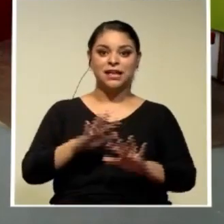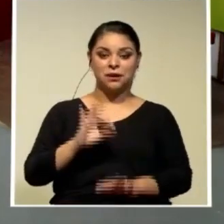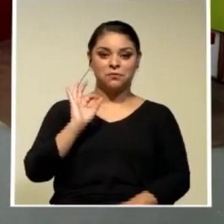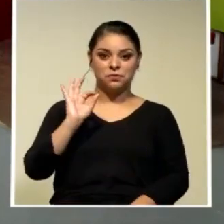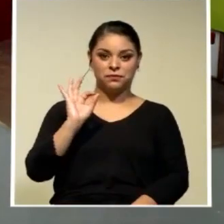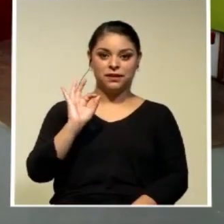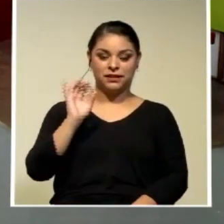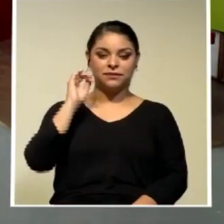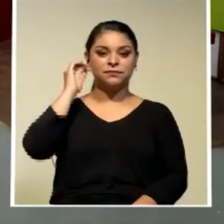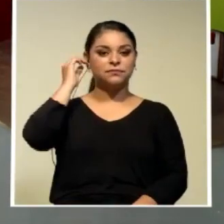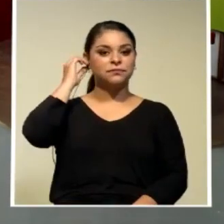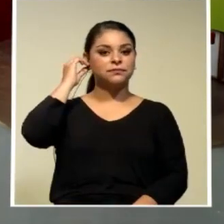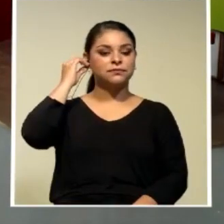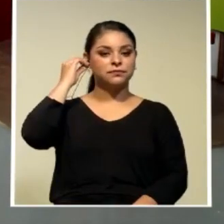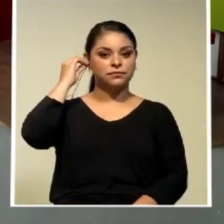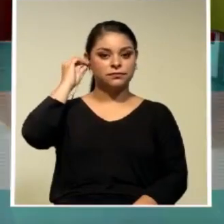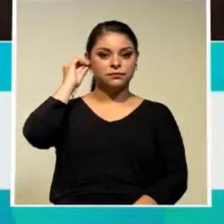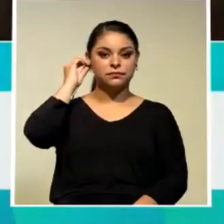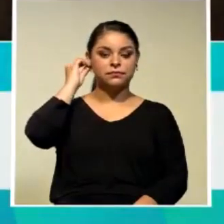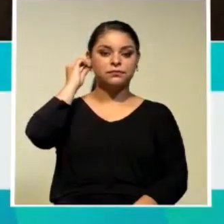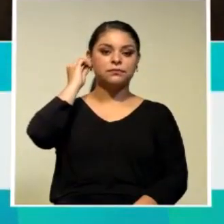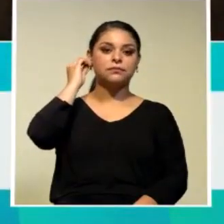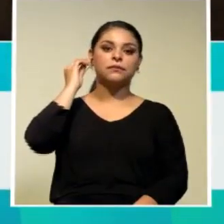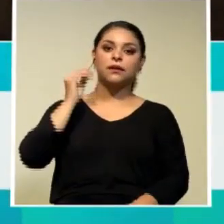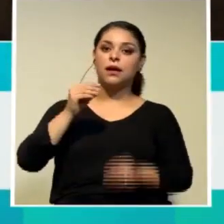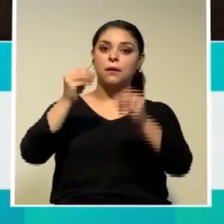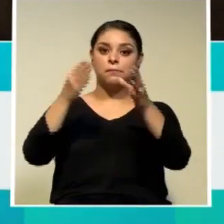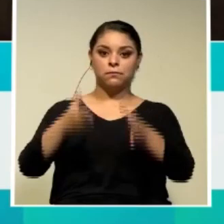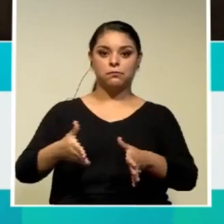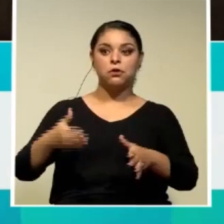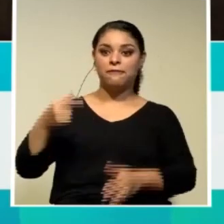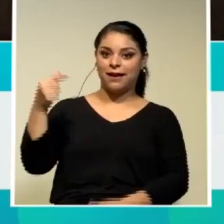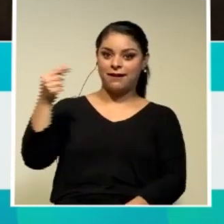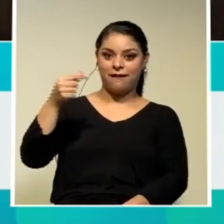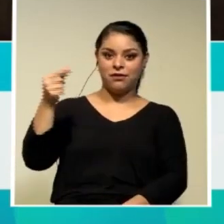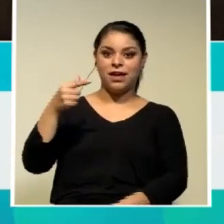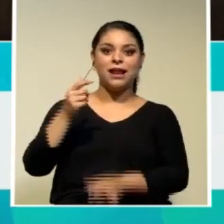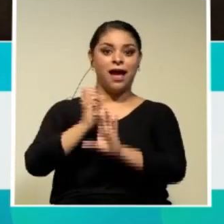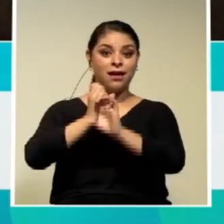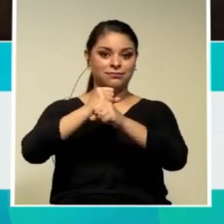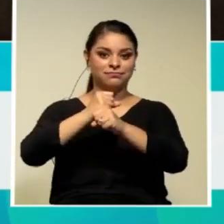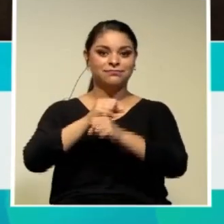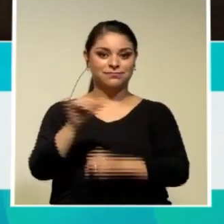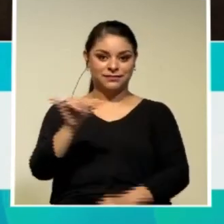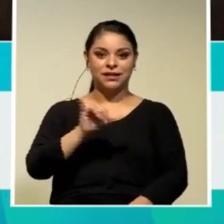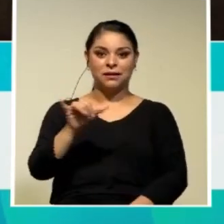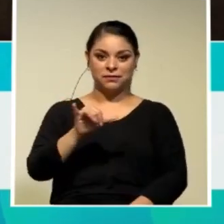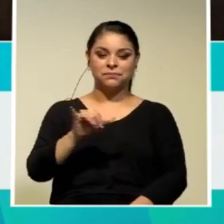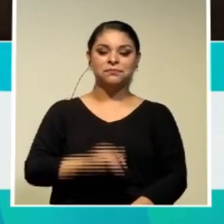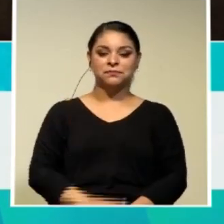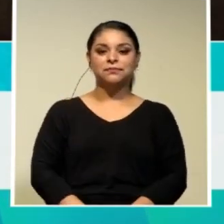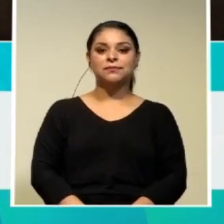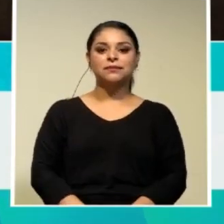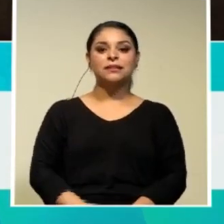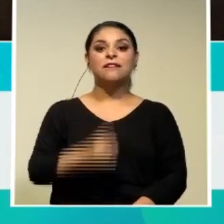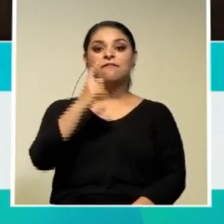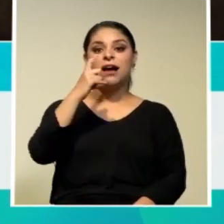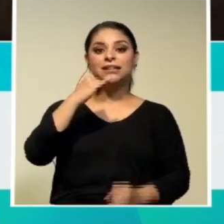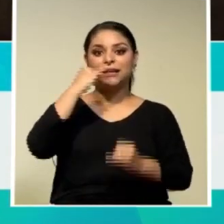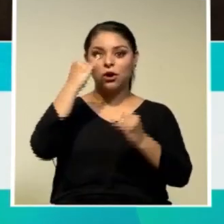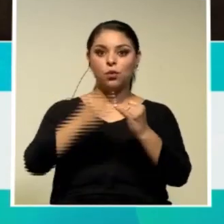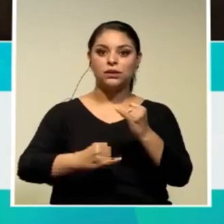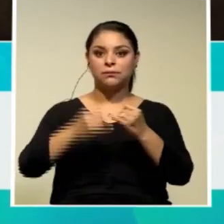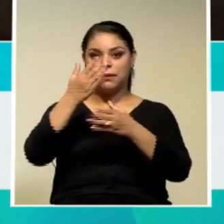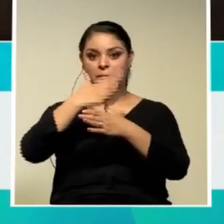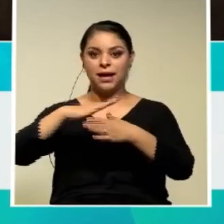saltar, sin eso. Saltar. Listo. Ahí va, el profe Gabriel está haciéndolo también. Ya, nos falta como la última ronda. Ajá, nos falta la